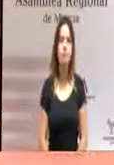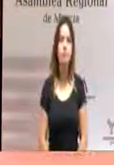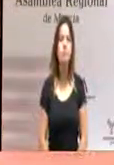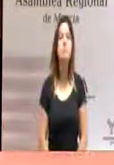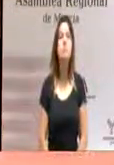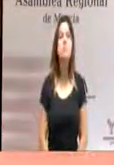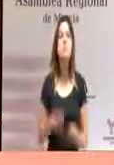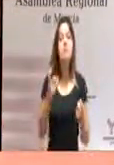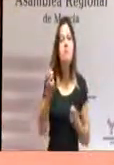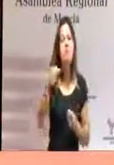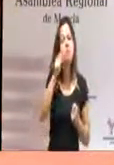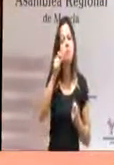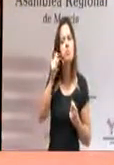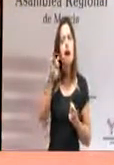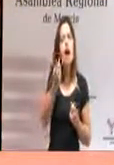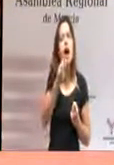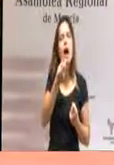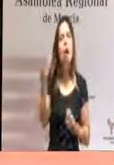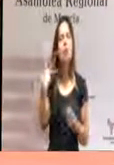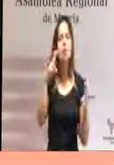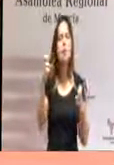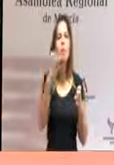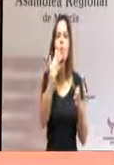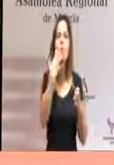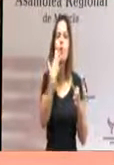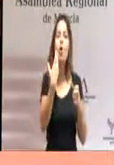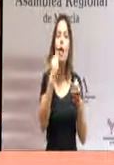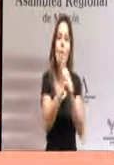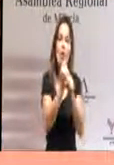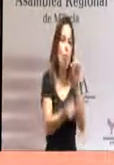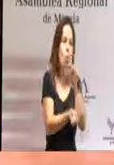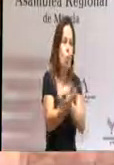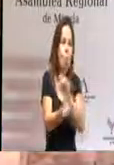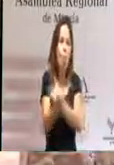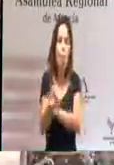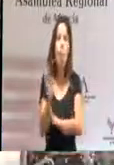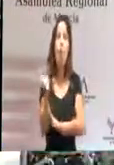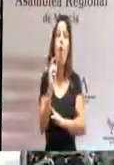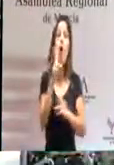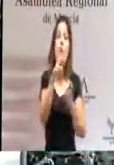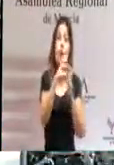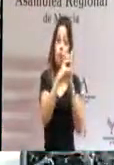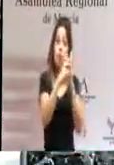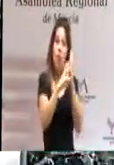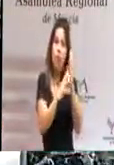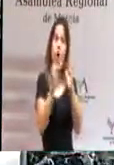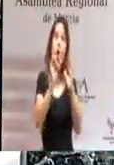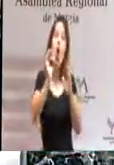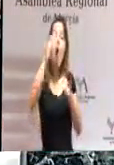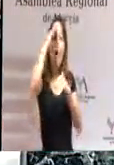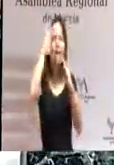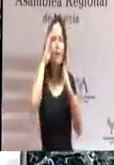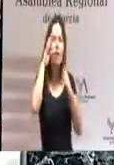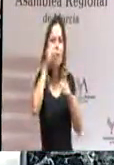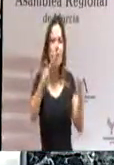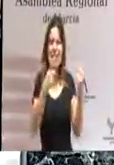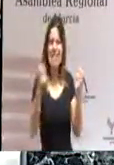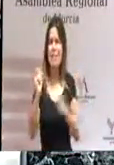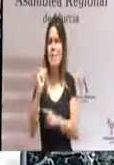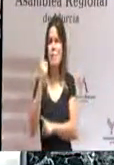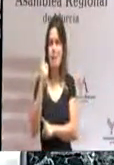Deberían saber que hay asuntos como la generación de empleo, la rebaja de impuestos o la atención a los más desfavorecidos